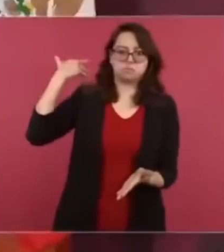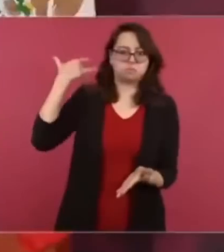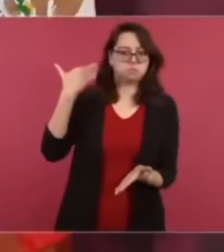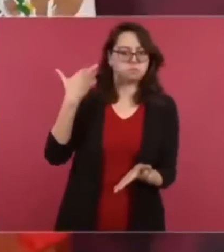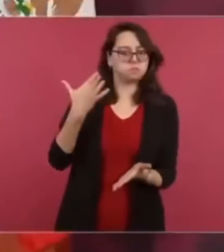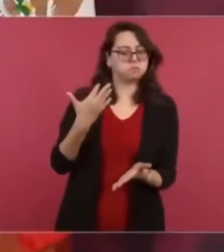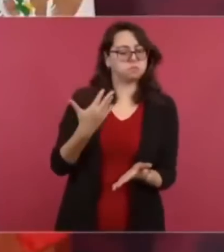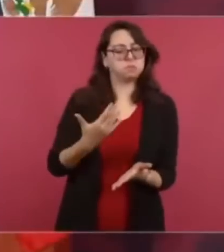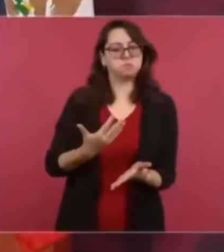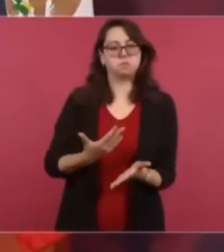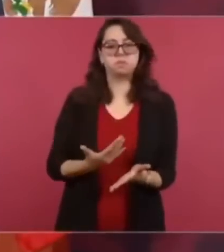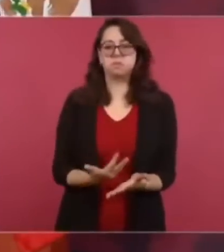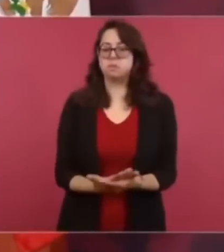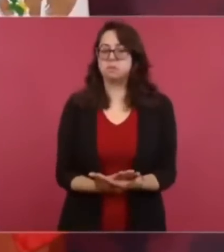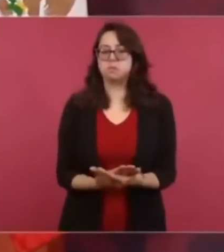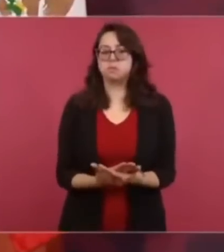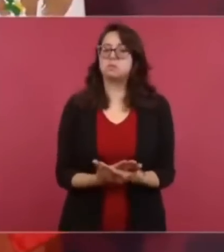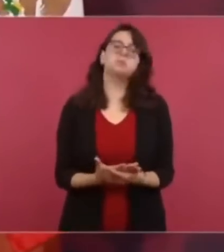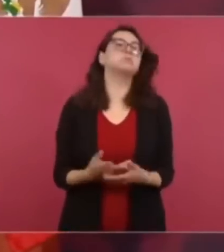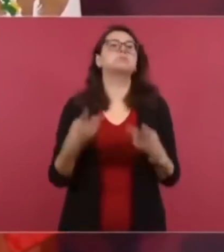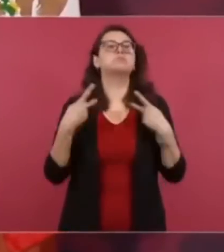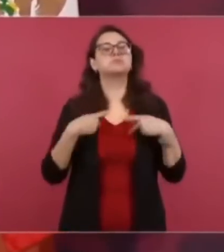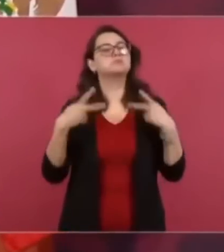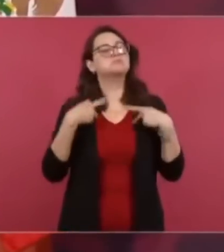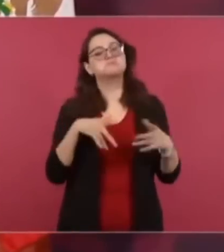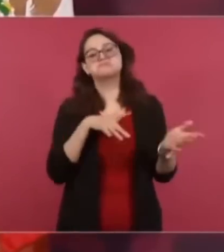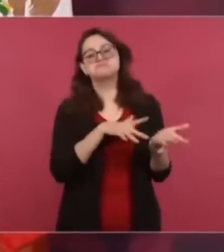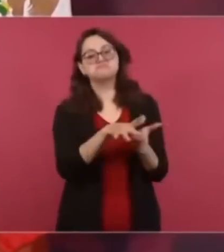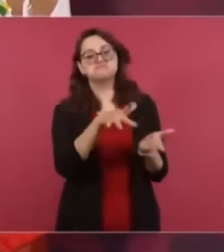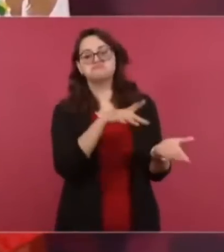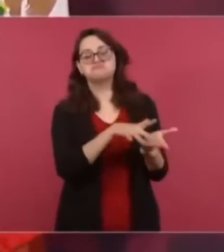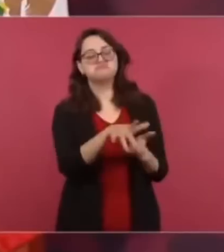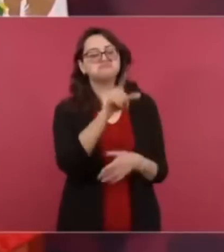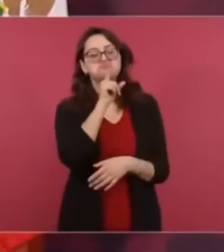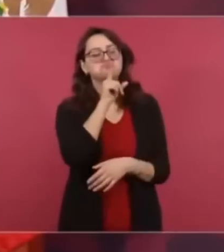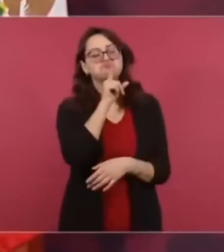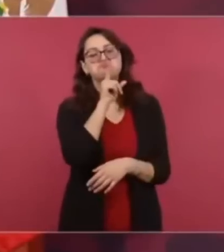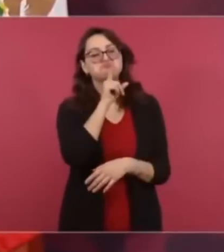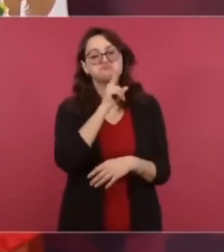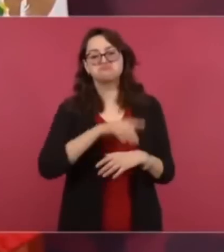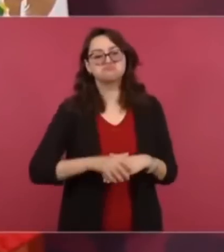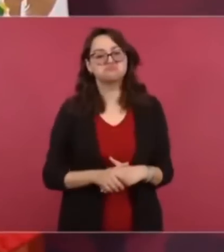natural va perdiendo apoyo, respaldo.